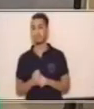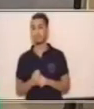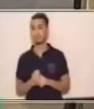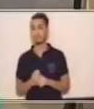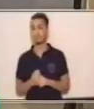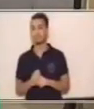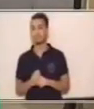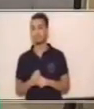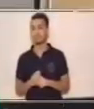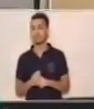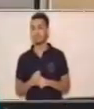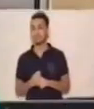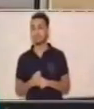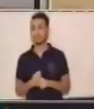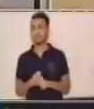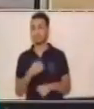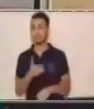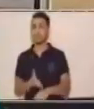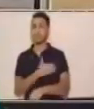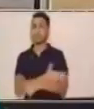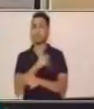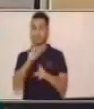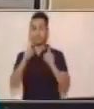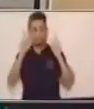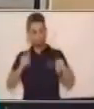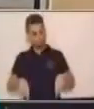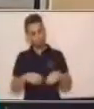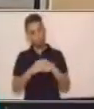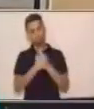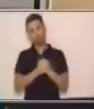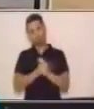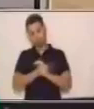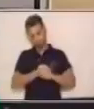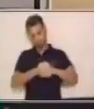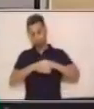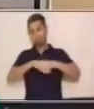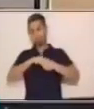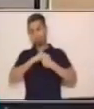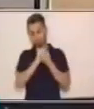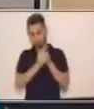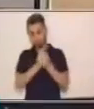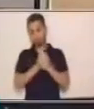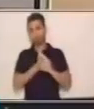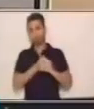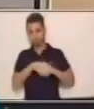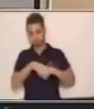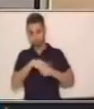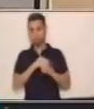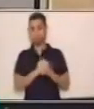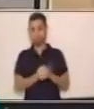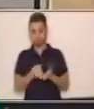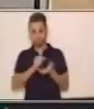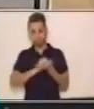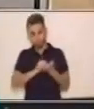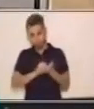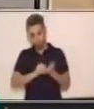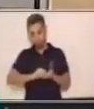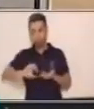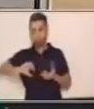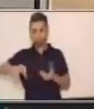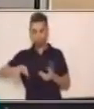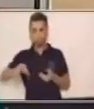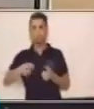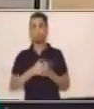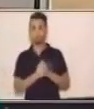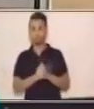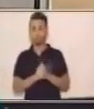Antes de empezar, te recomiendo lavarte las manos constantemente con suficiente agua y jabón. Si en casa